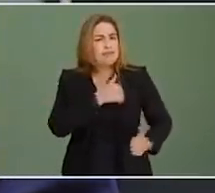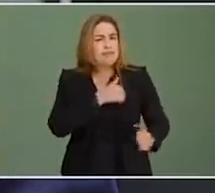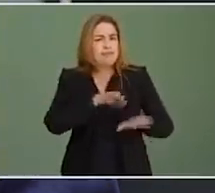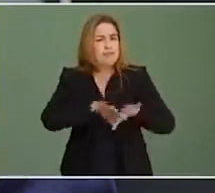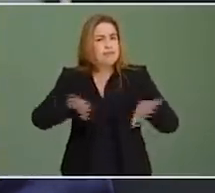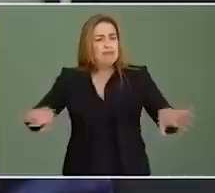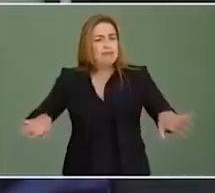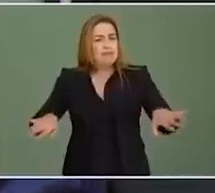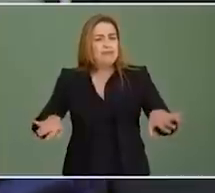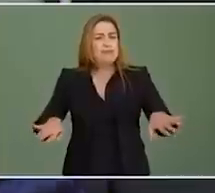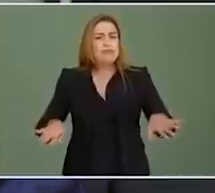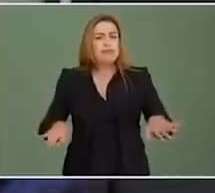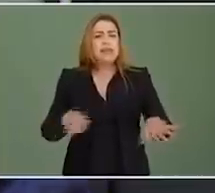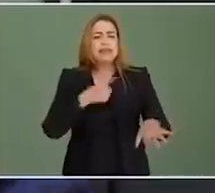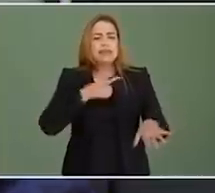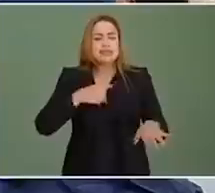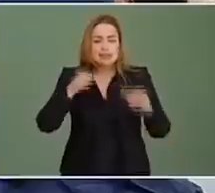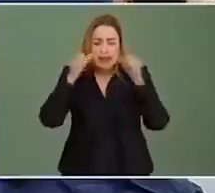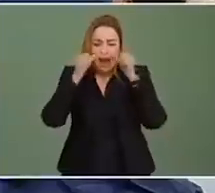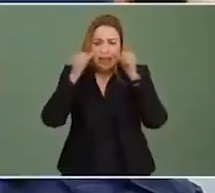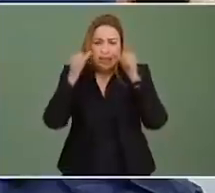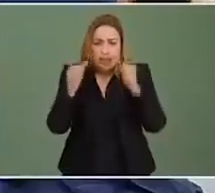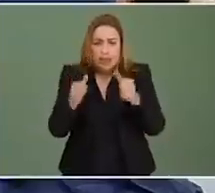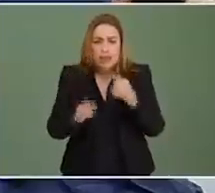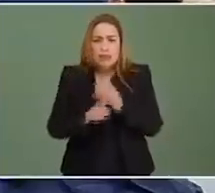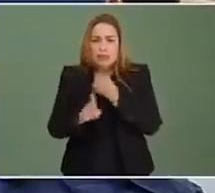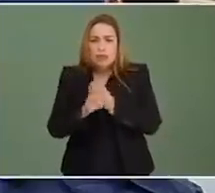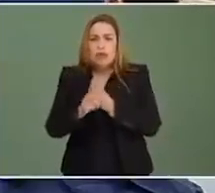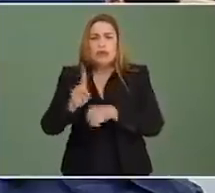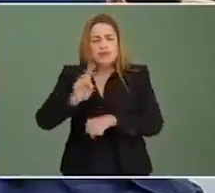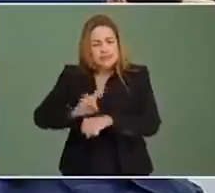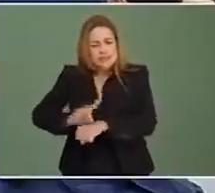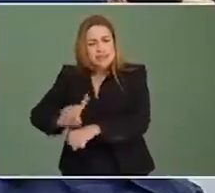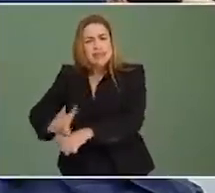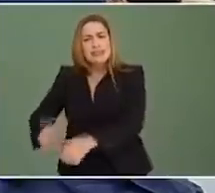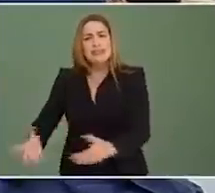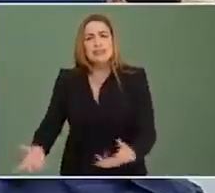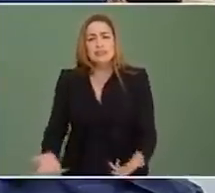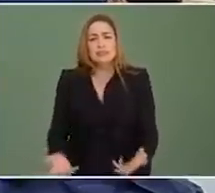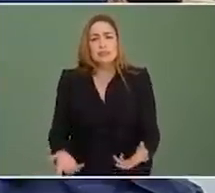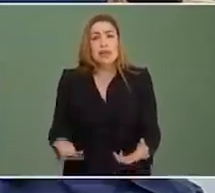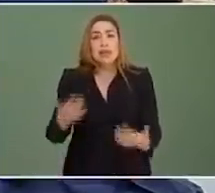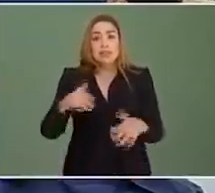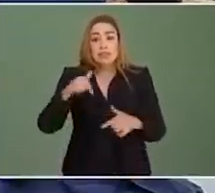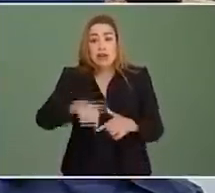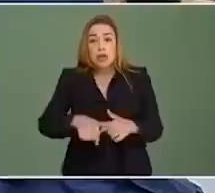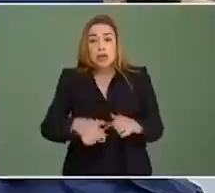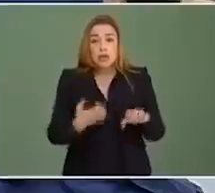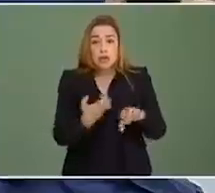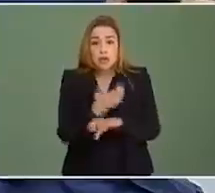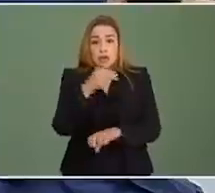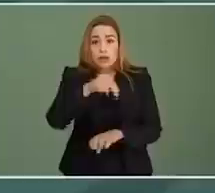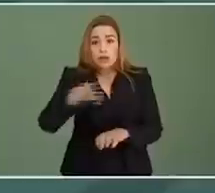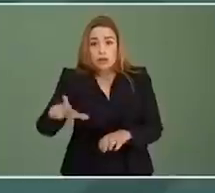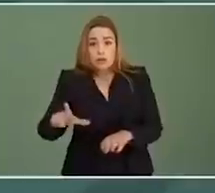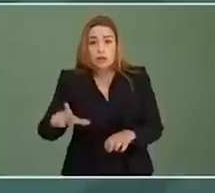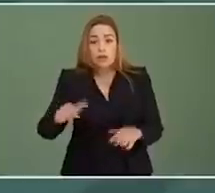atendiendo el problema todos los días si aquí en nuevo león